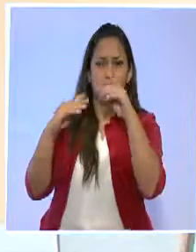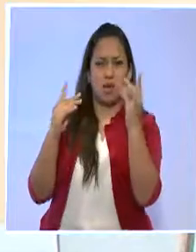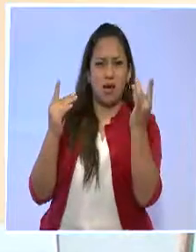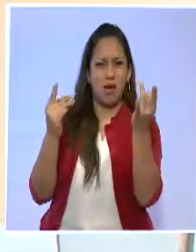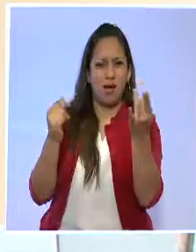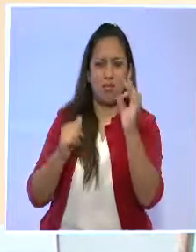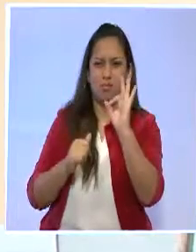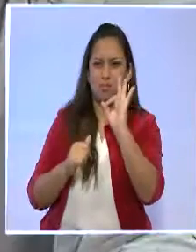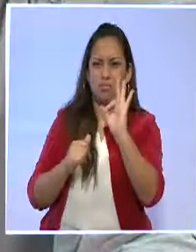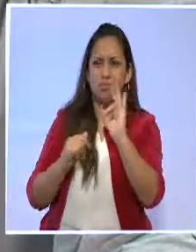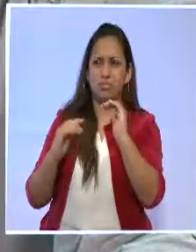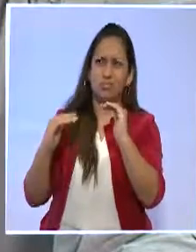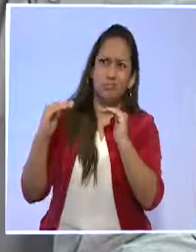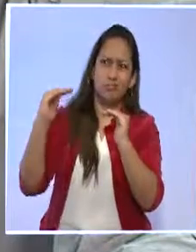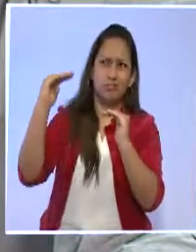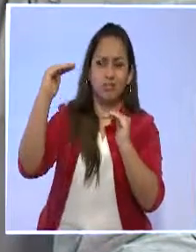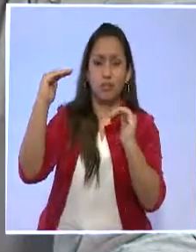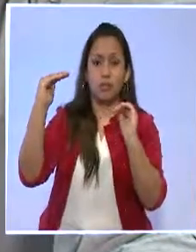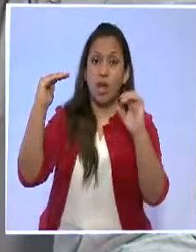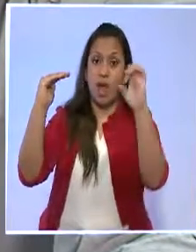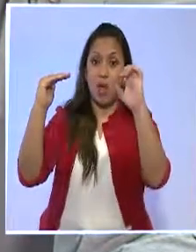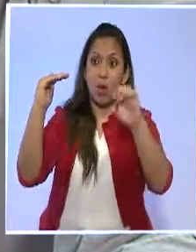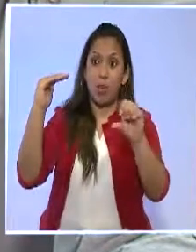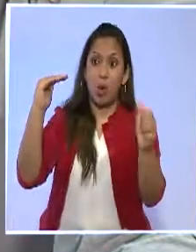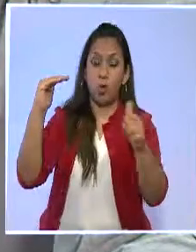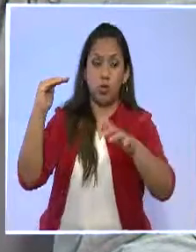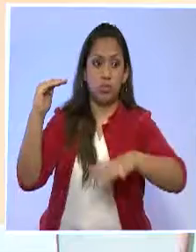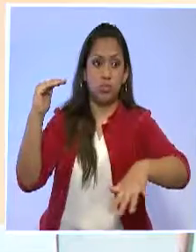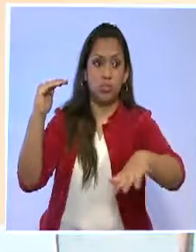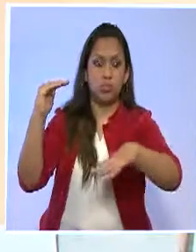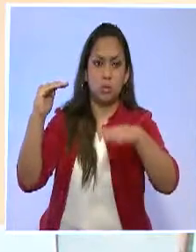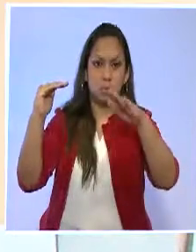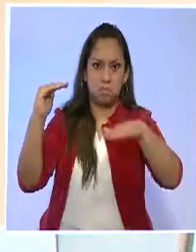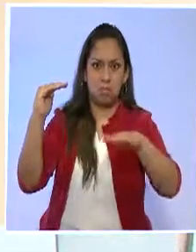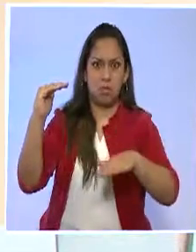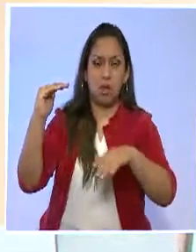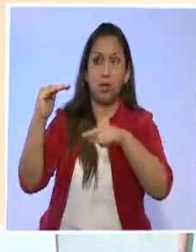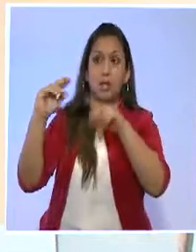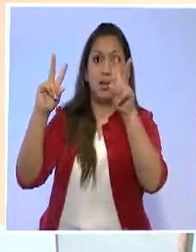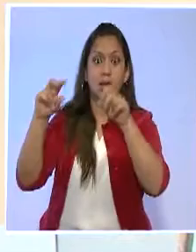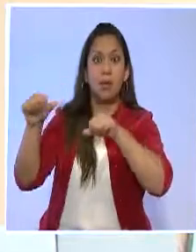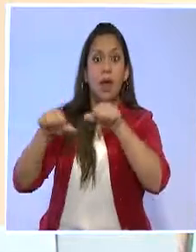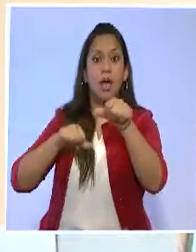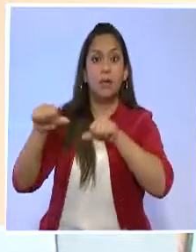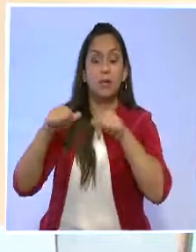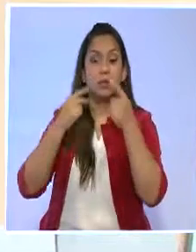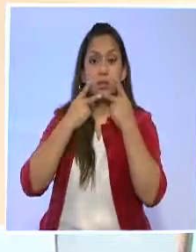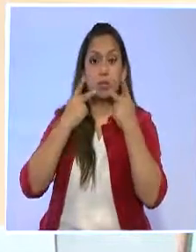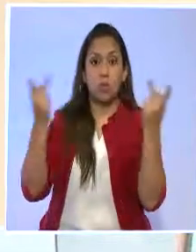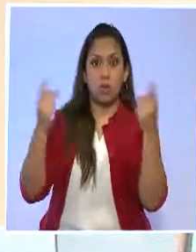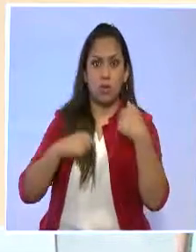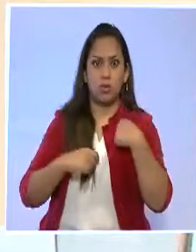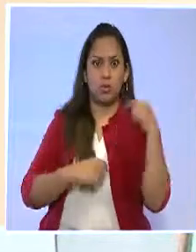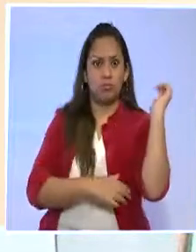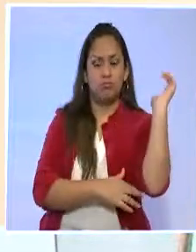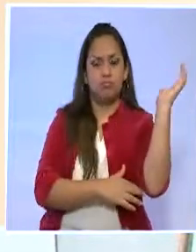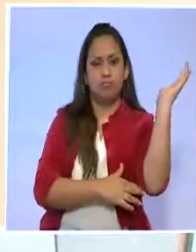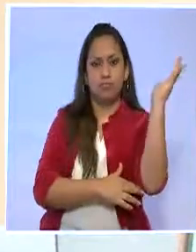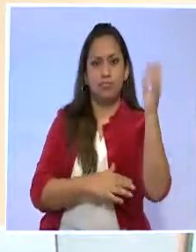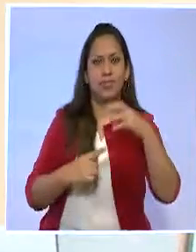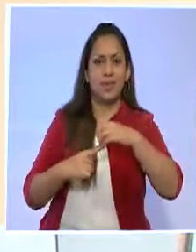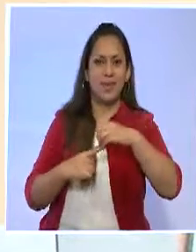de los países de euro asiáticos en los temas de administración pública de tal manera que fue invitada ahí a dar una conferencia especial